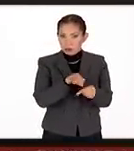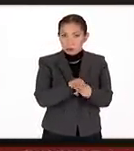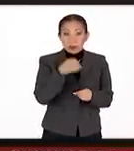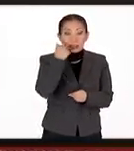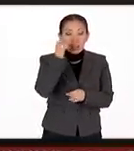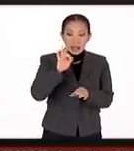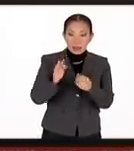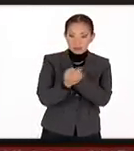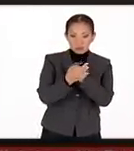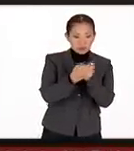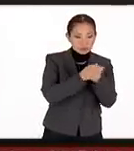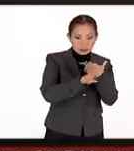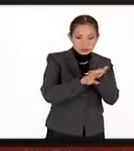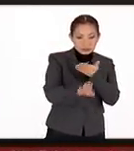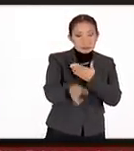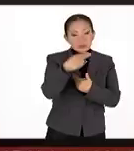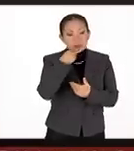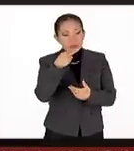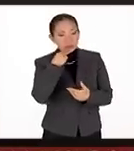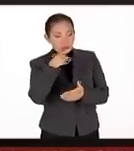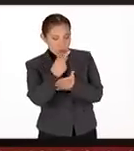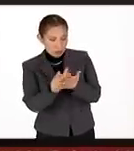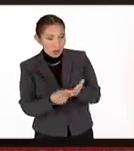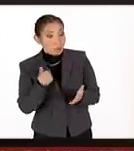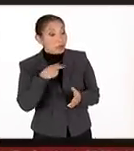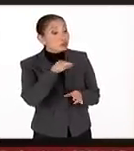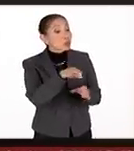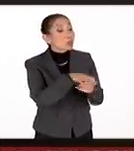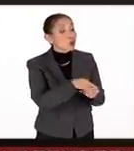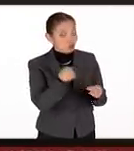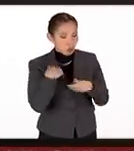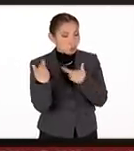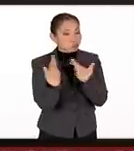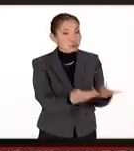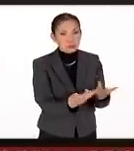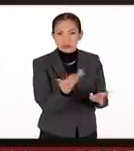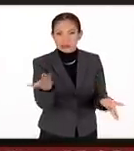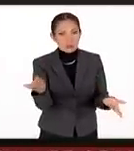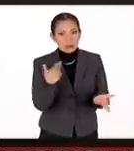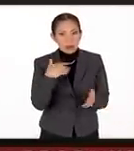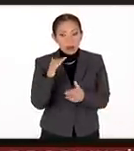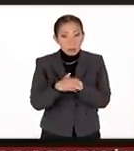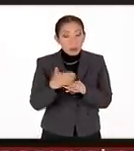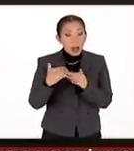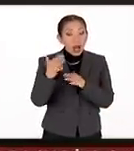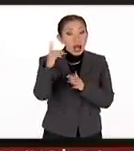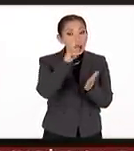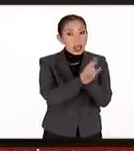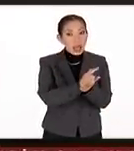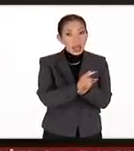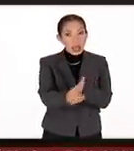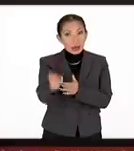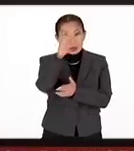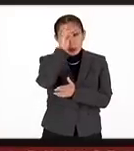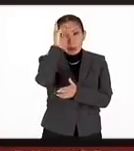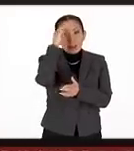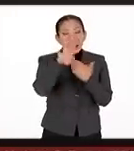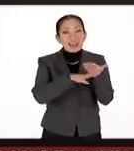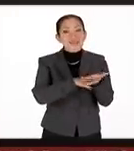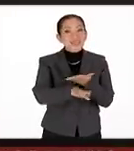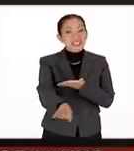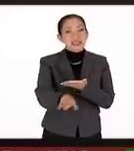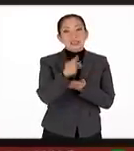trate de proteger de evitar el uso indebido de programas sociales Incluso se están tomando acciones que van más allá de lo que la ley prohíbe para evitar